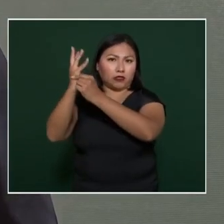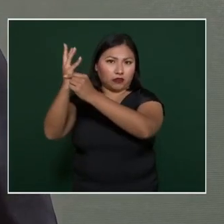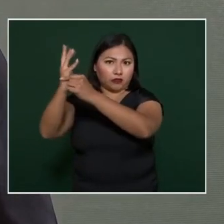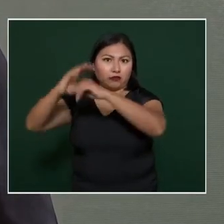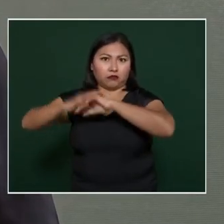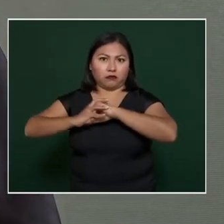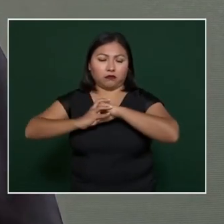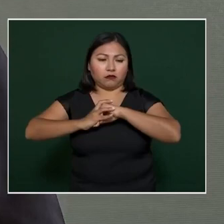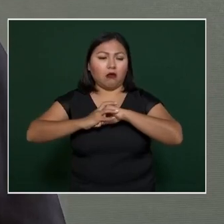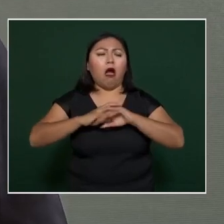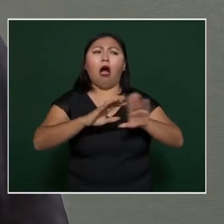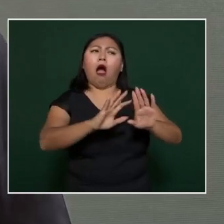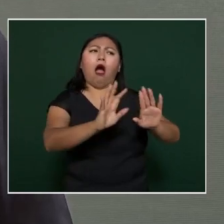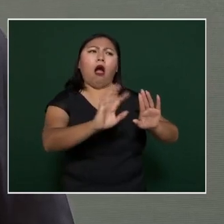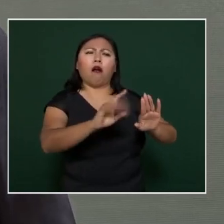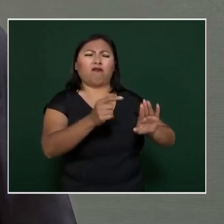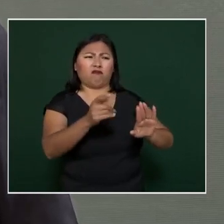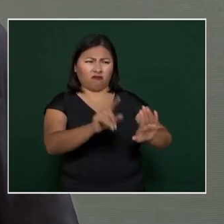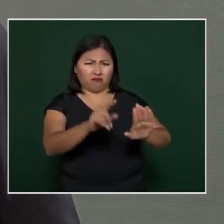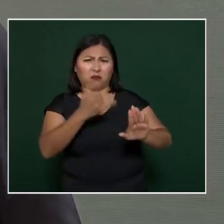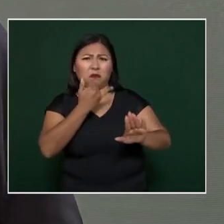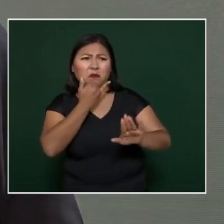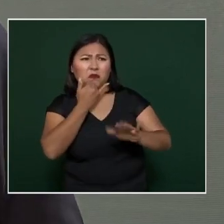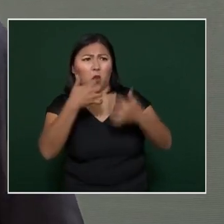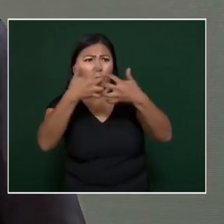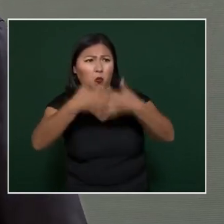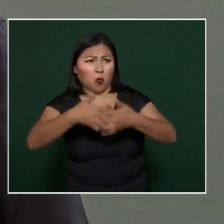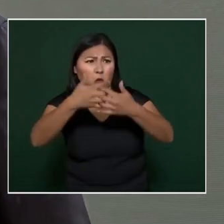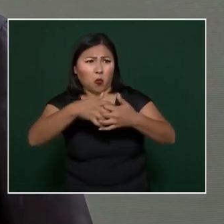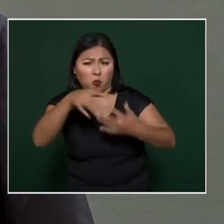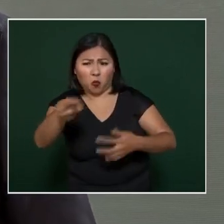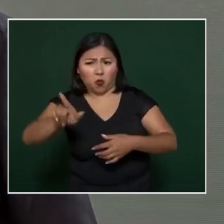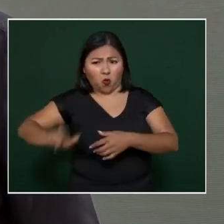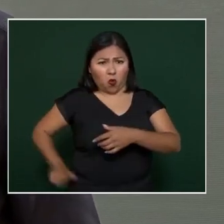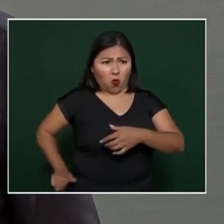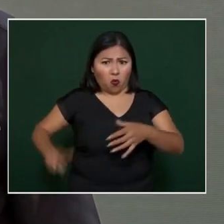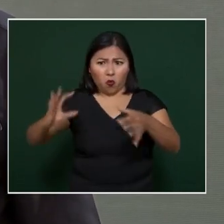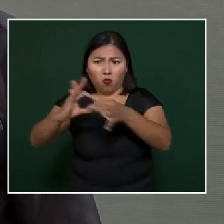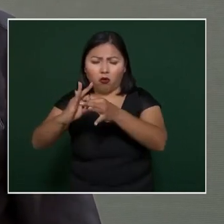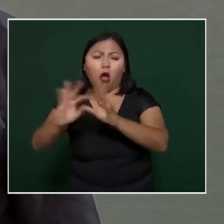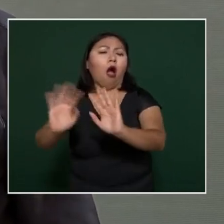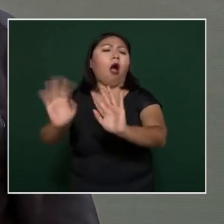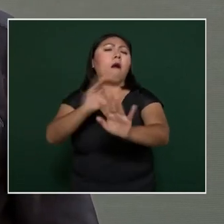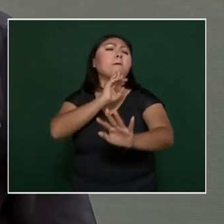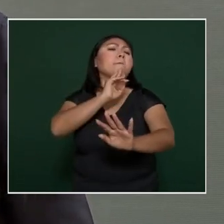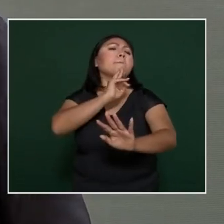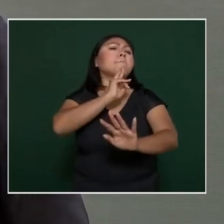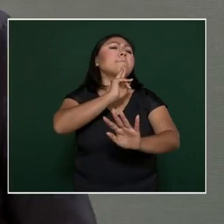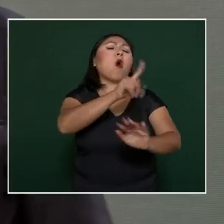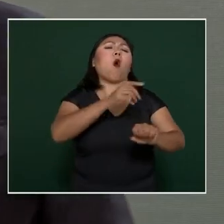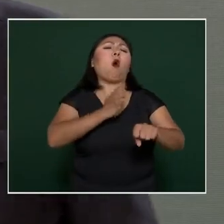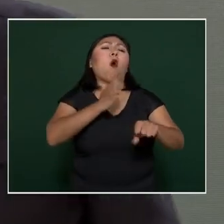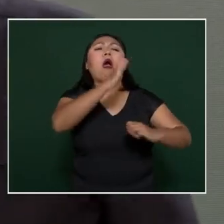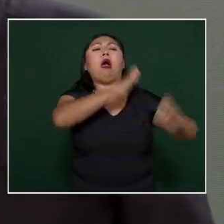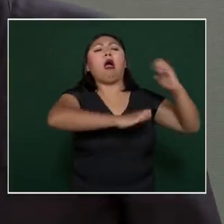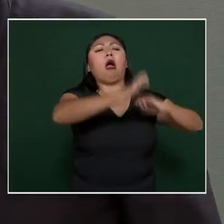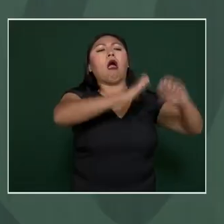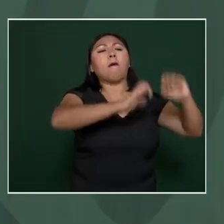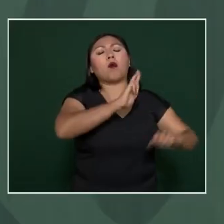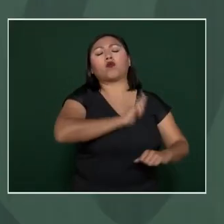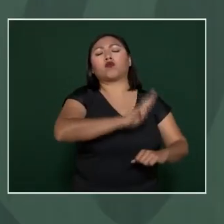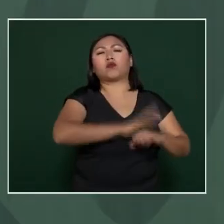los particulares eso Es puro cuento Sí sí puro choro mareador